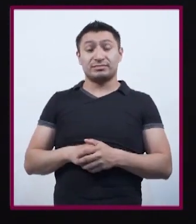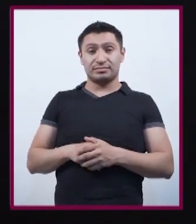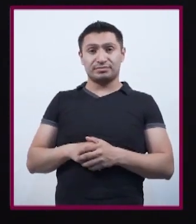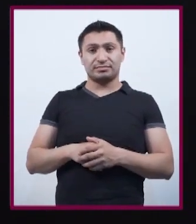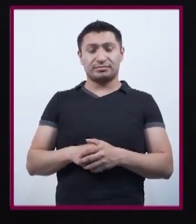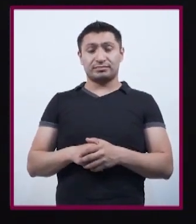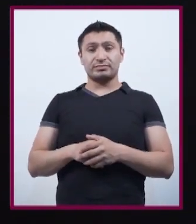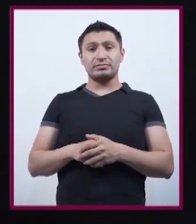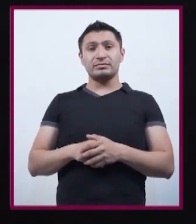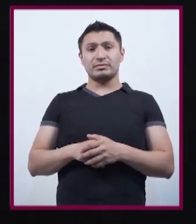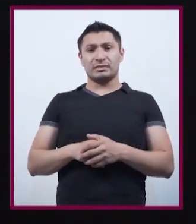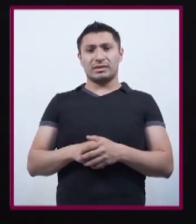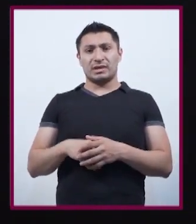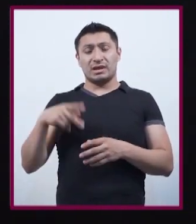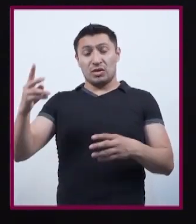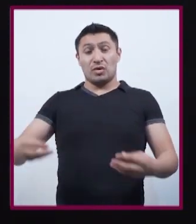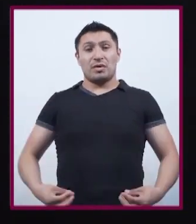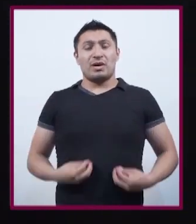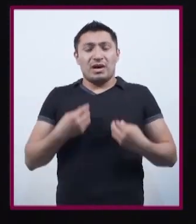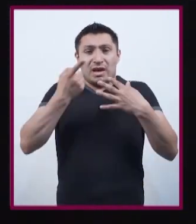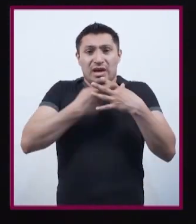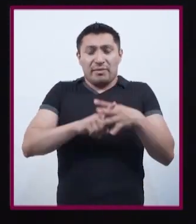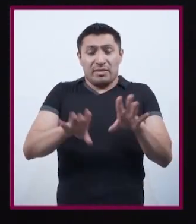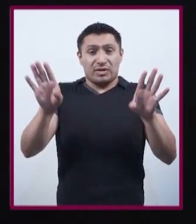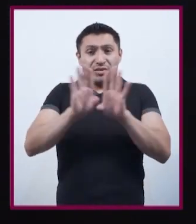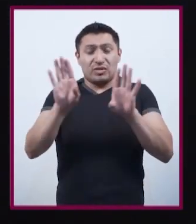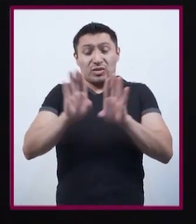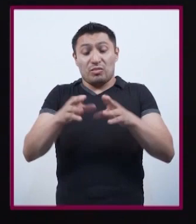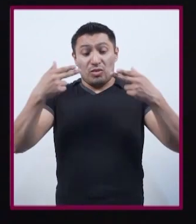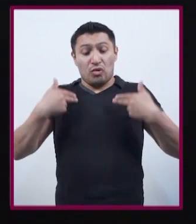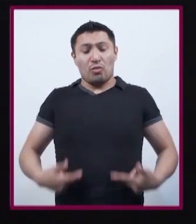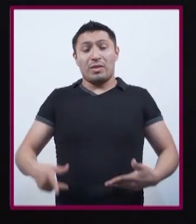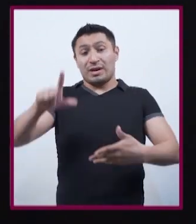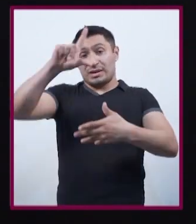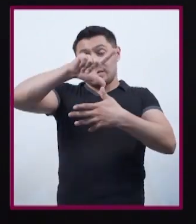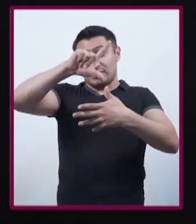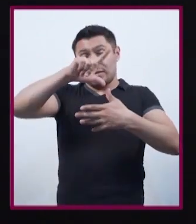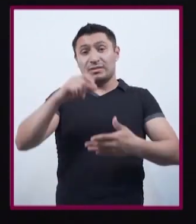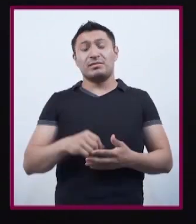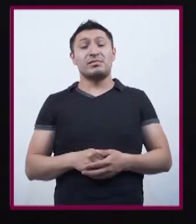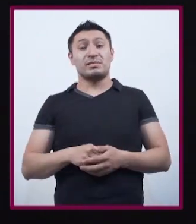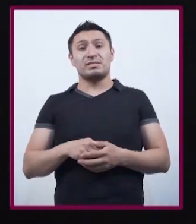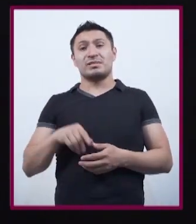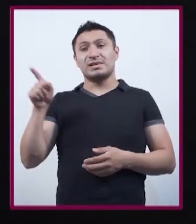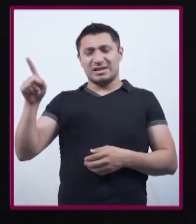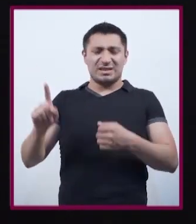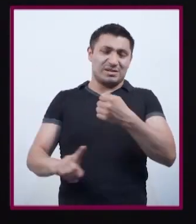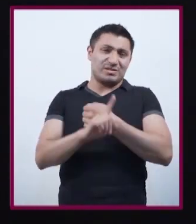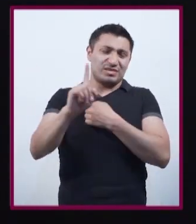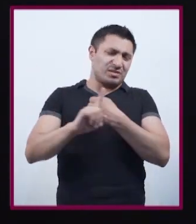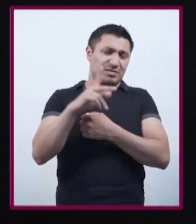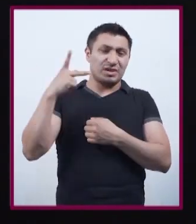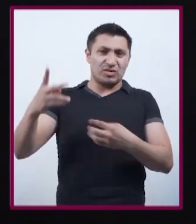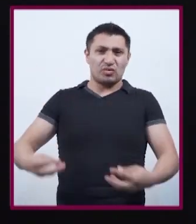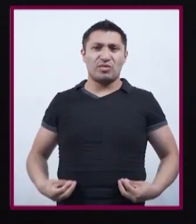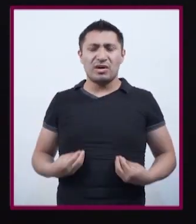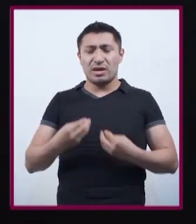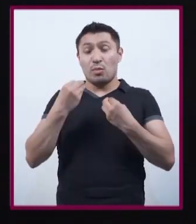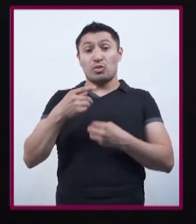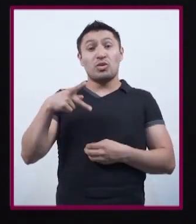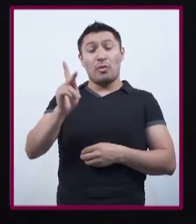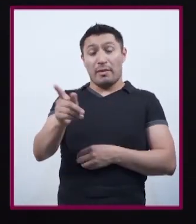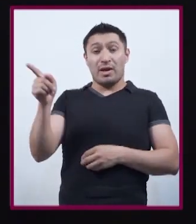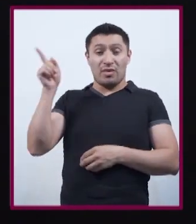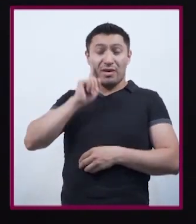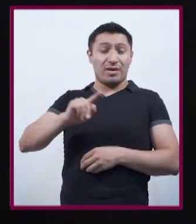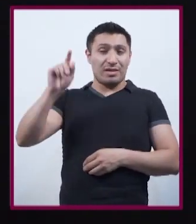conflictos personales que marcaron su vida y obra, la cual surgió al calor del humanismo latinoamericano. A